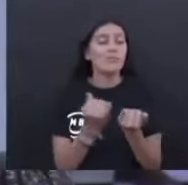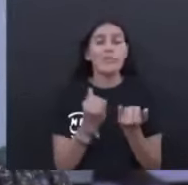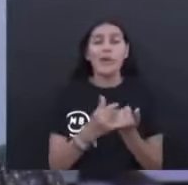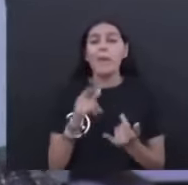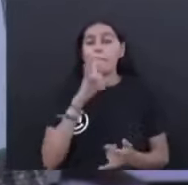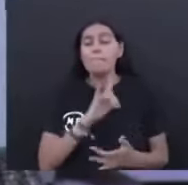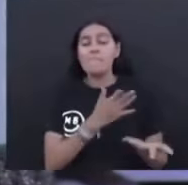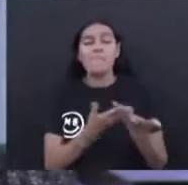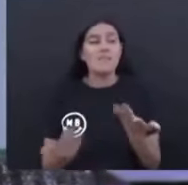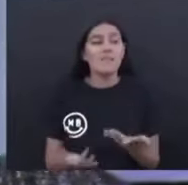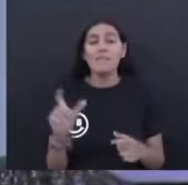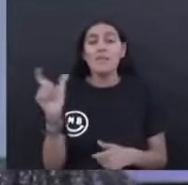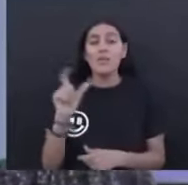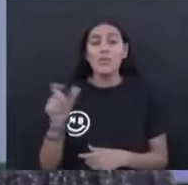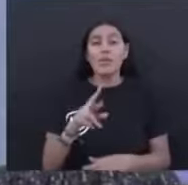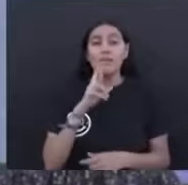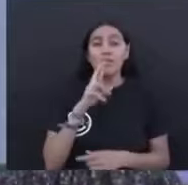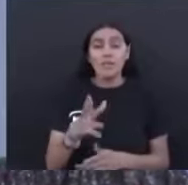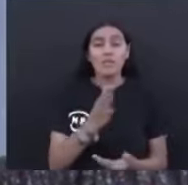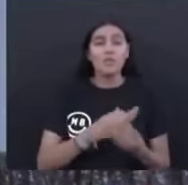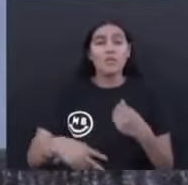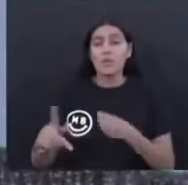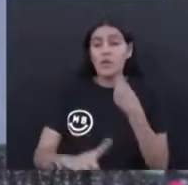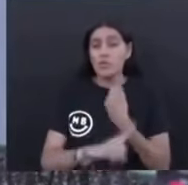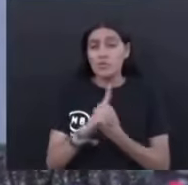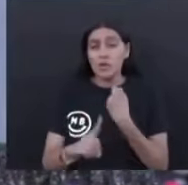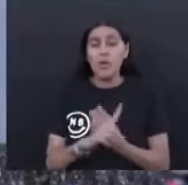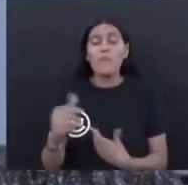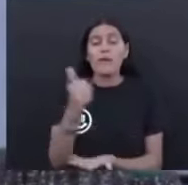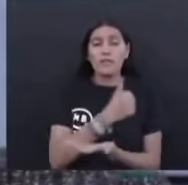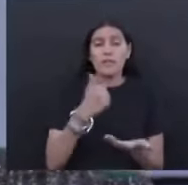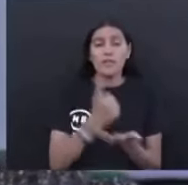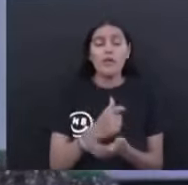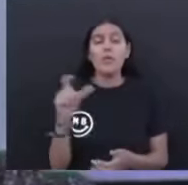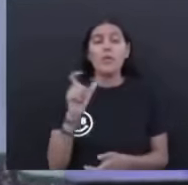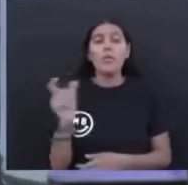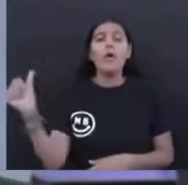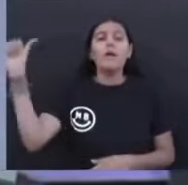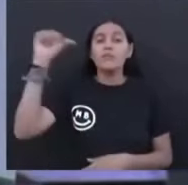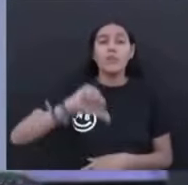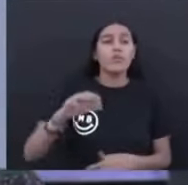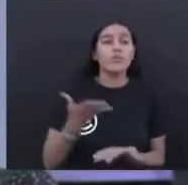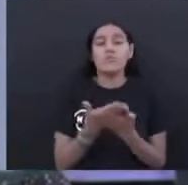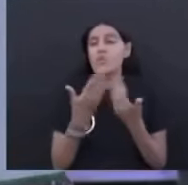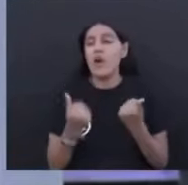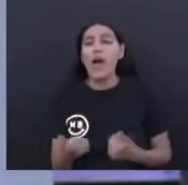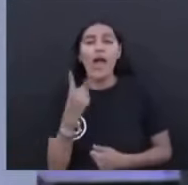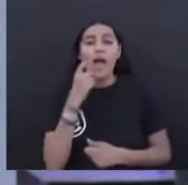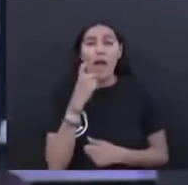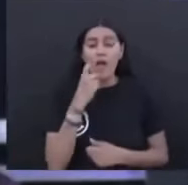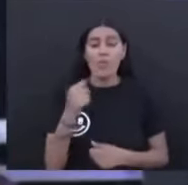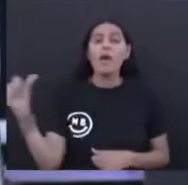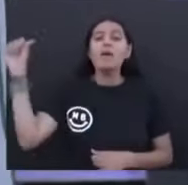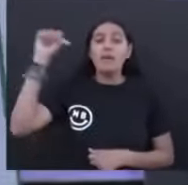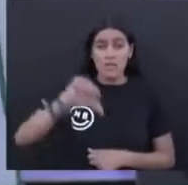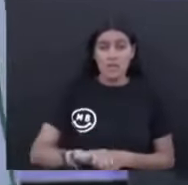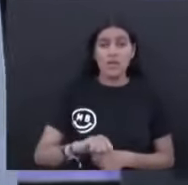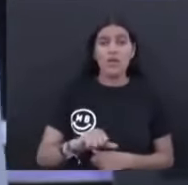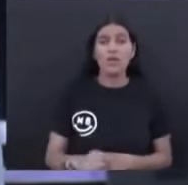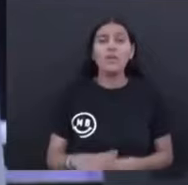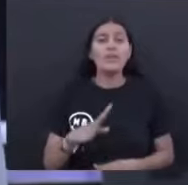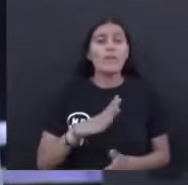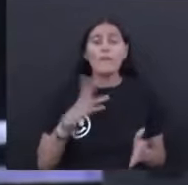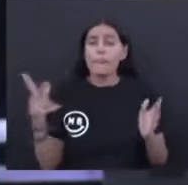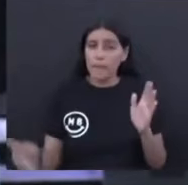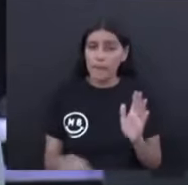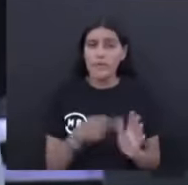Miente cuando dice que resolvió los problemas de la ciudad, cuando hoy no tenemos agua y hoy estamos de nuevo